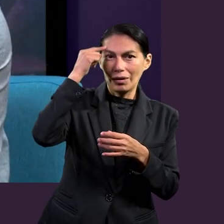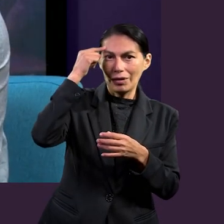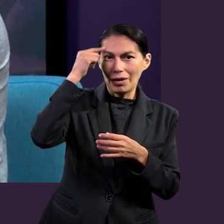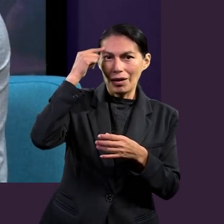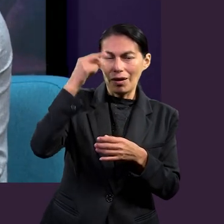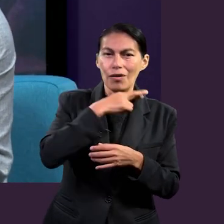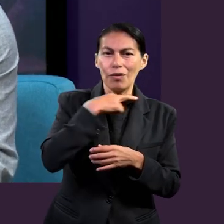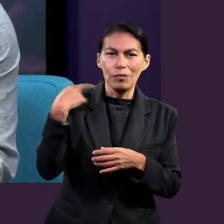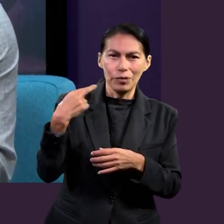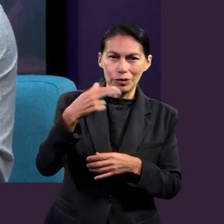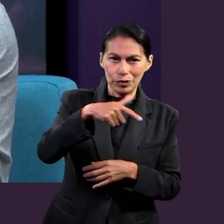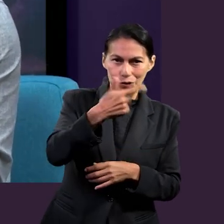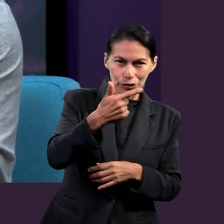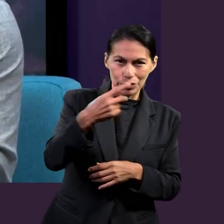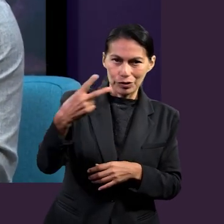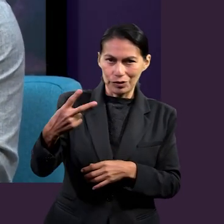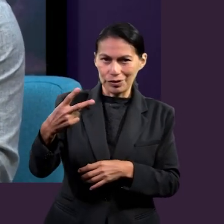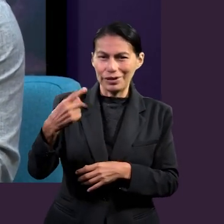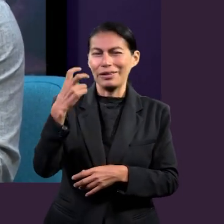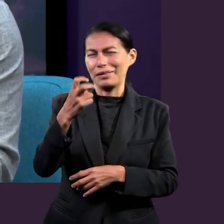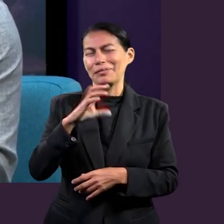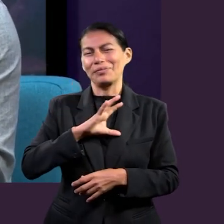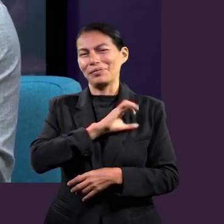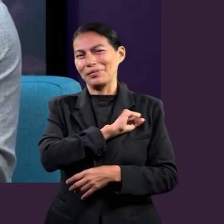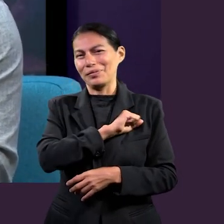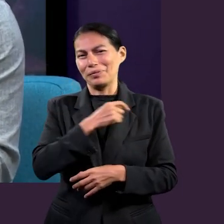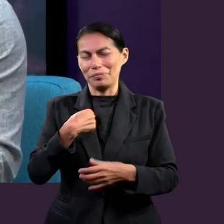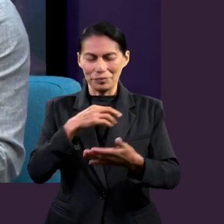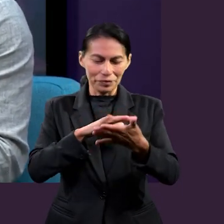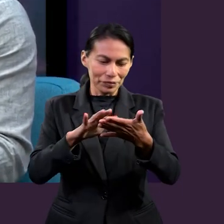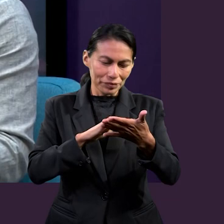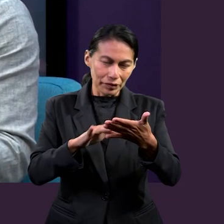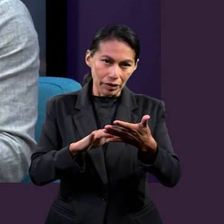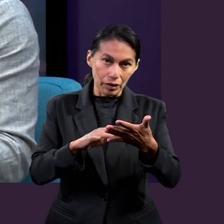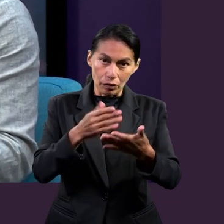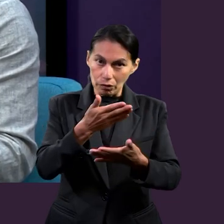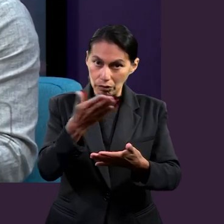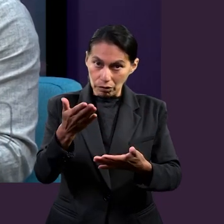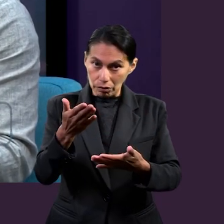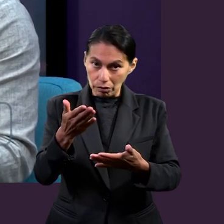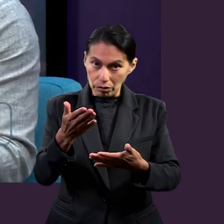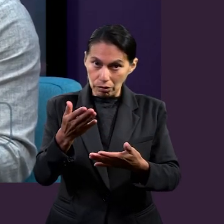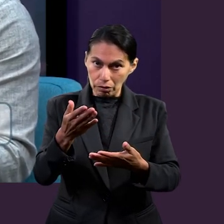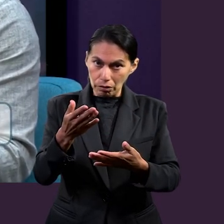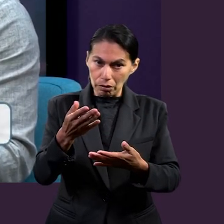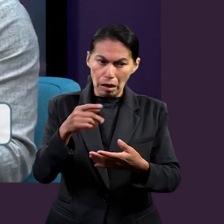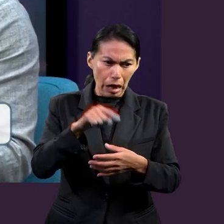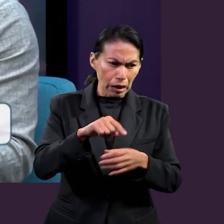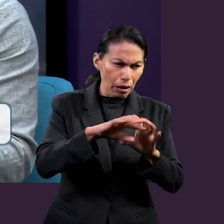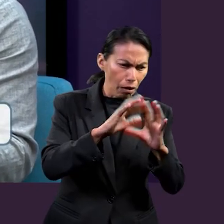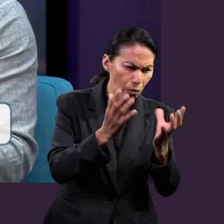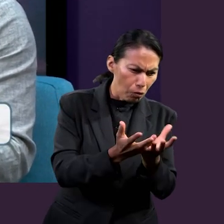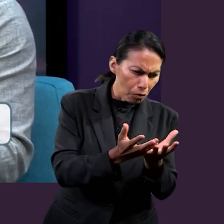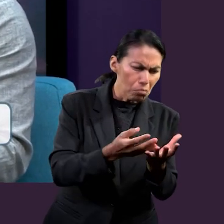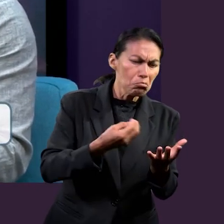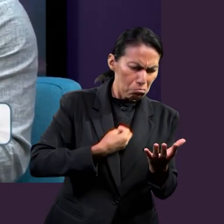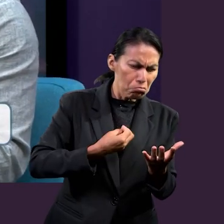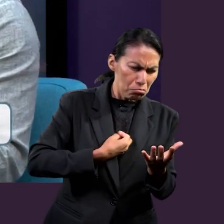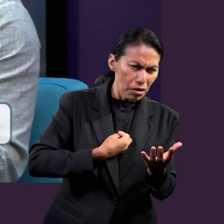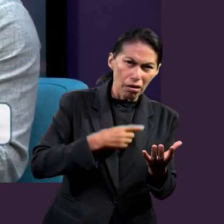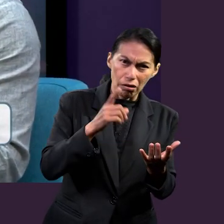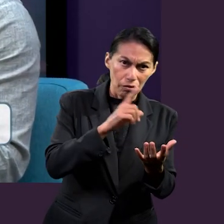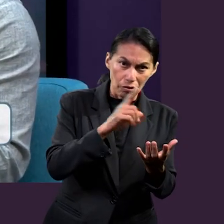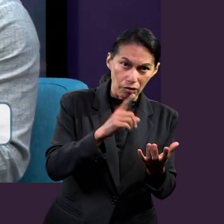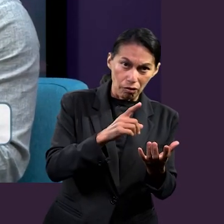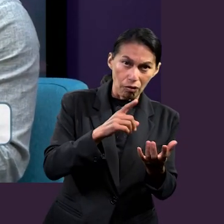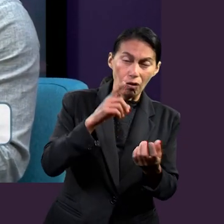es Romanos 12, 2. Lo voy a leer textualmente. No os conforméis a este mundo, sino transformaos por medio de